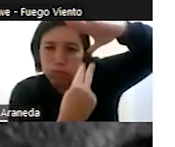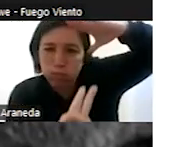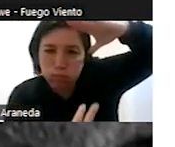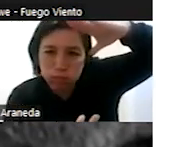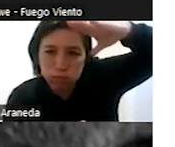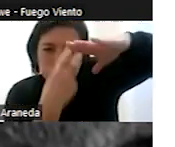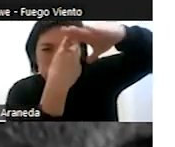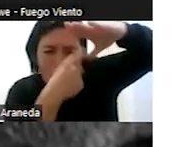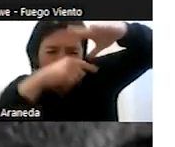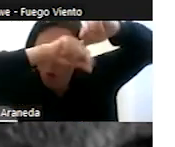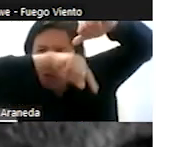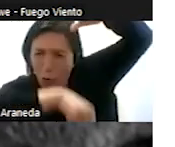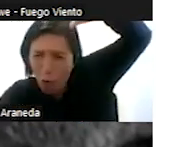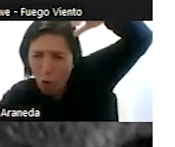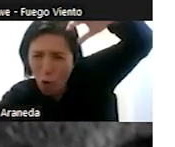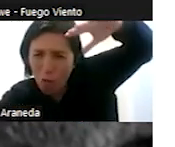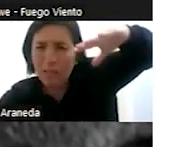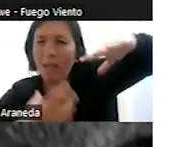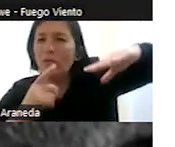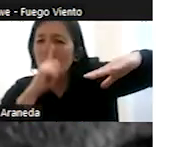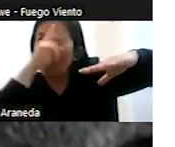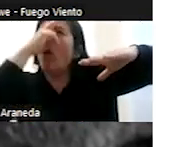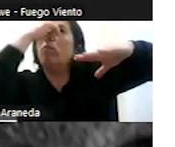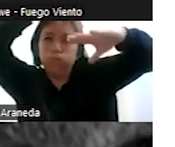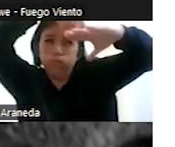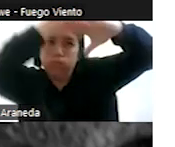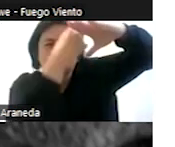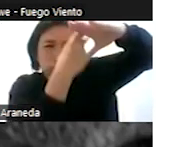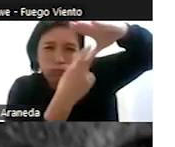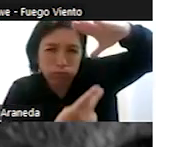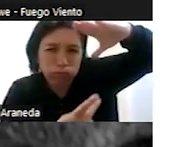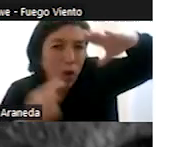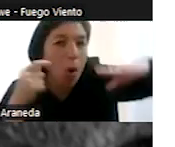a aguas profundas, pero también puede que esté vinculado